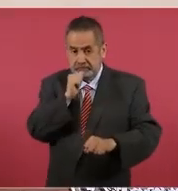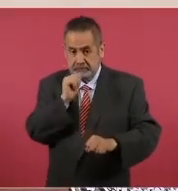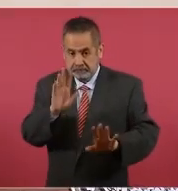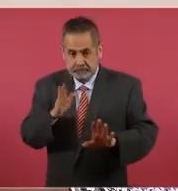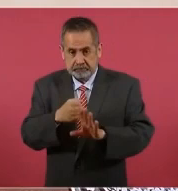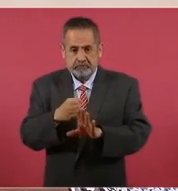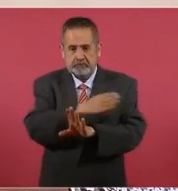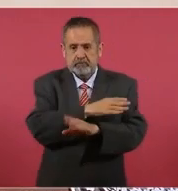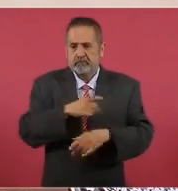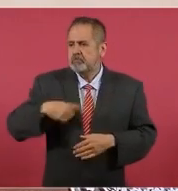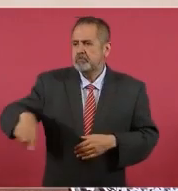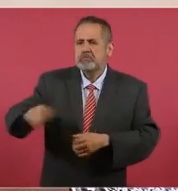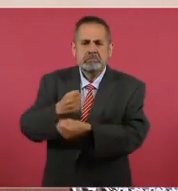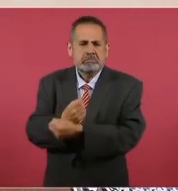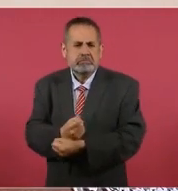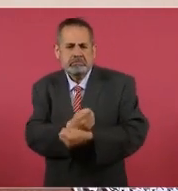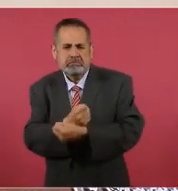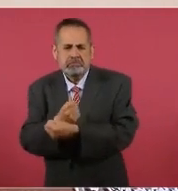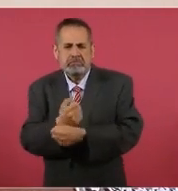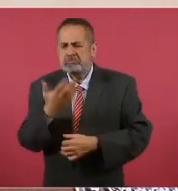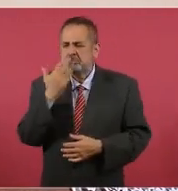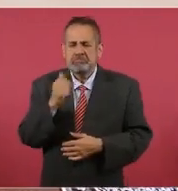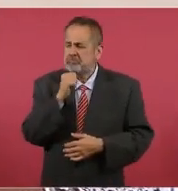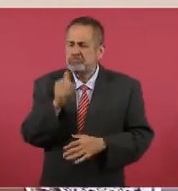no había esclavitud.